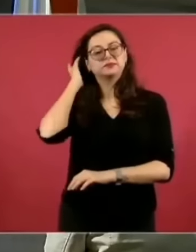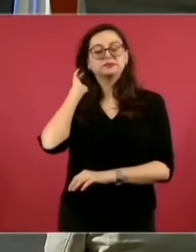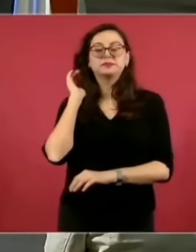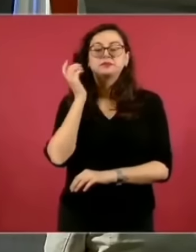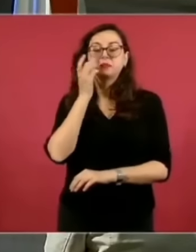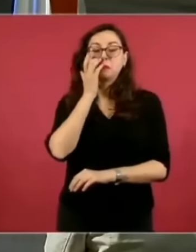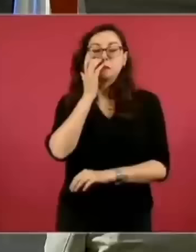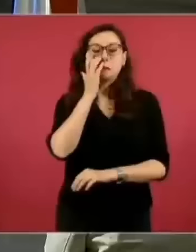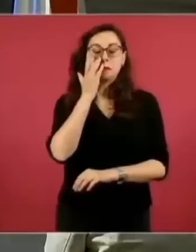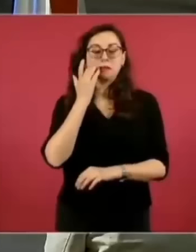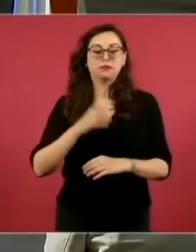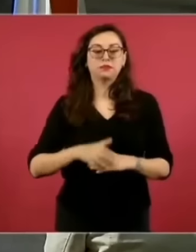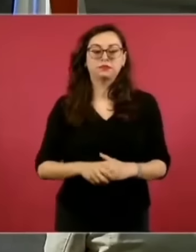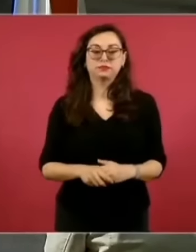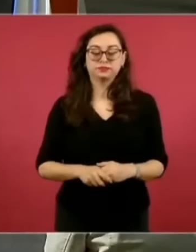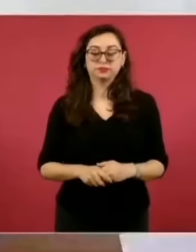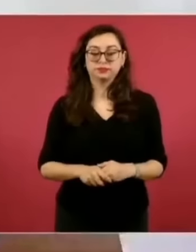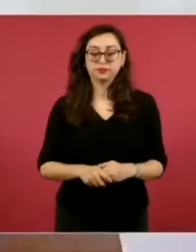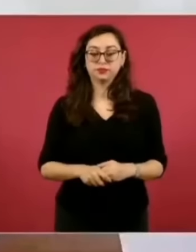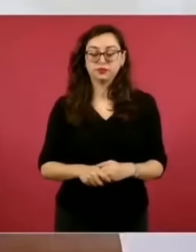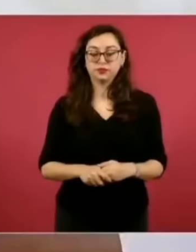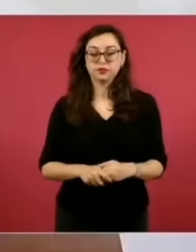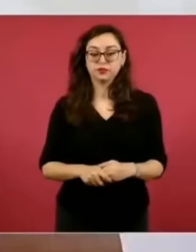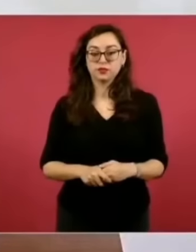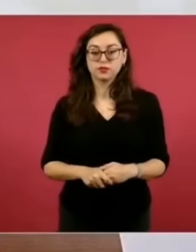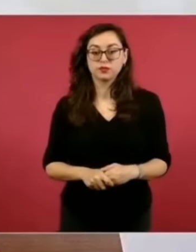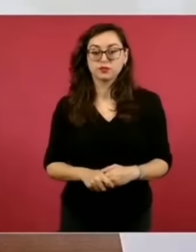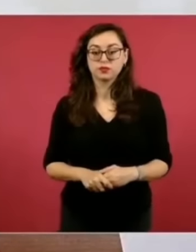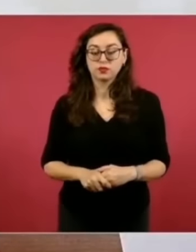y en una ocasión